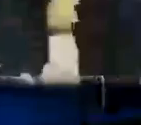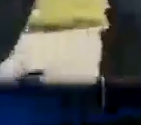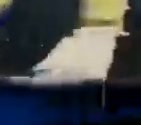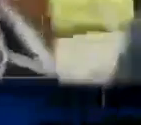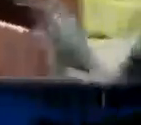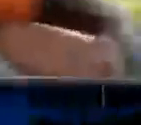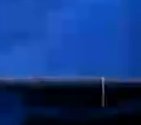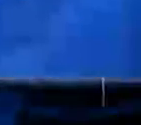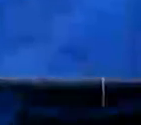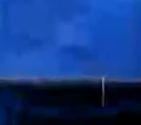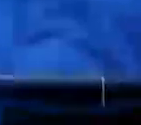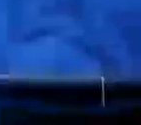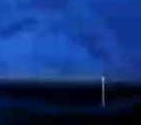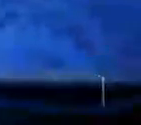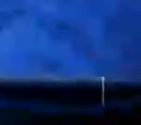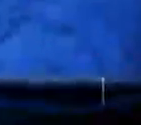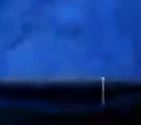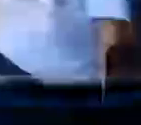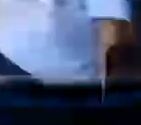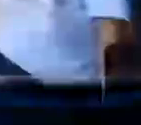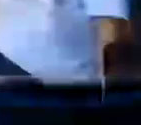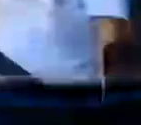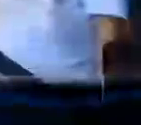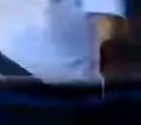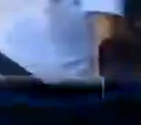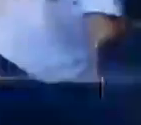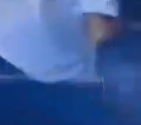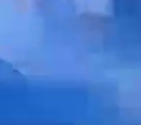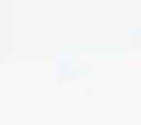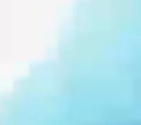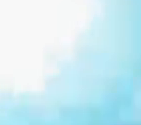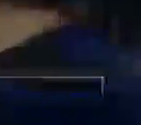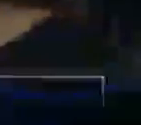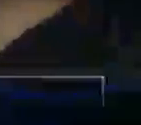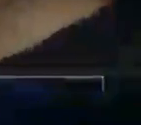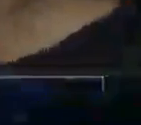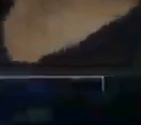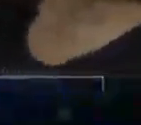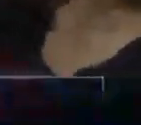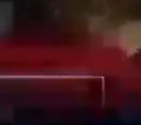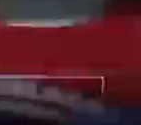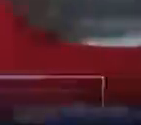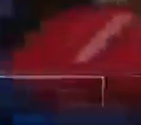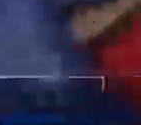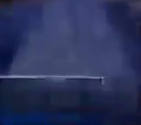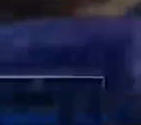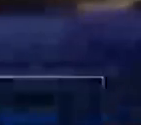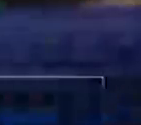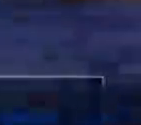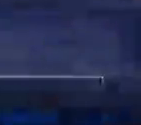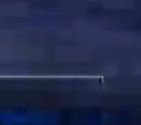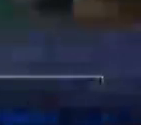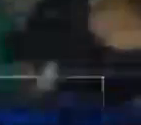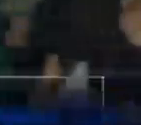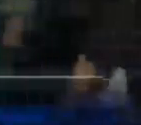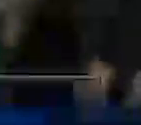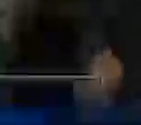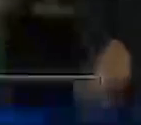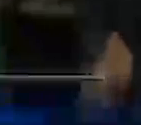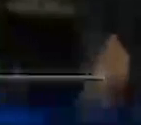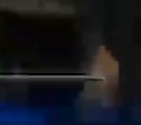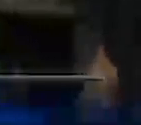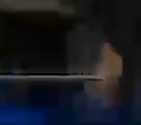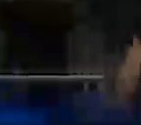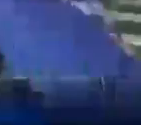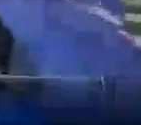en políticas y acciones en favor de las personas con discapacidad. Y en lo internacional, fuertes protestas